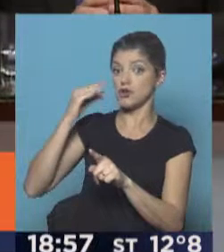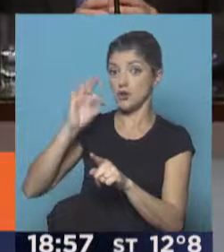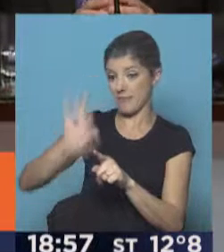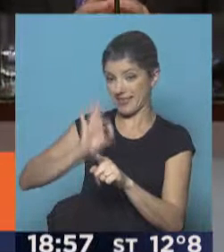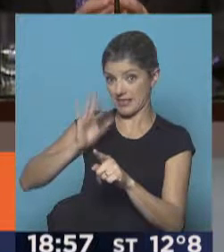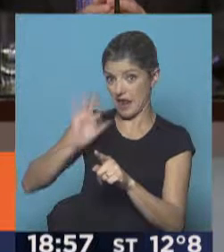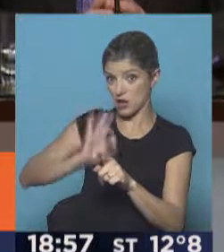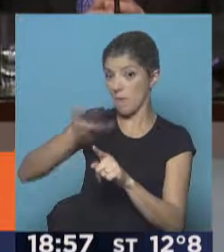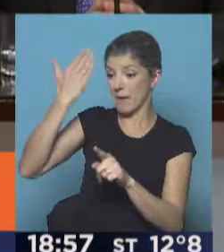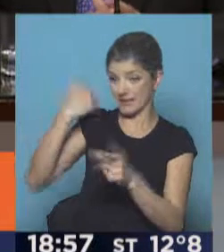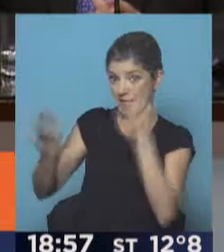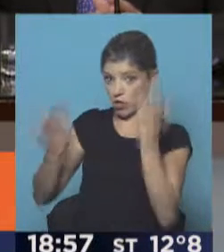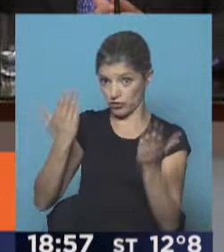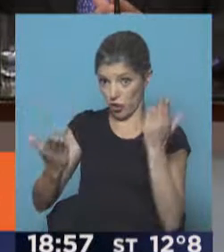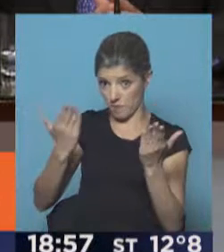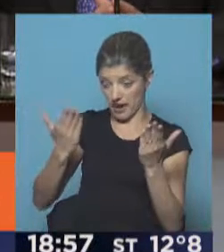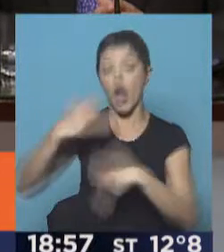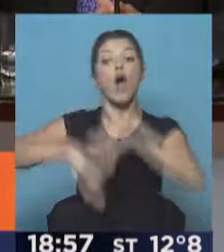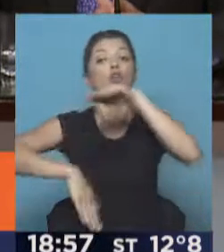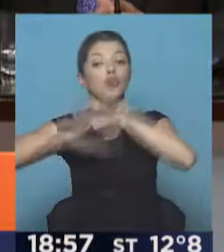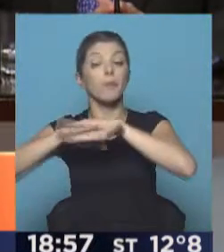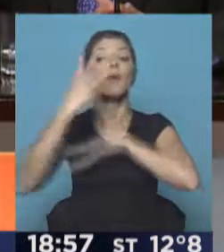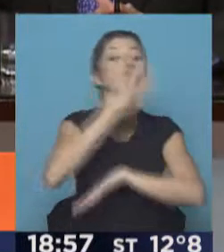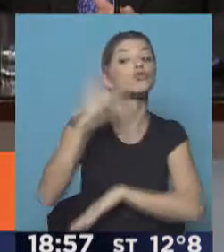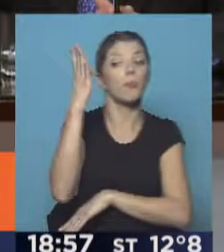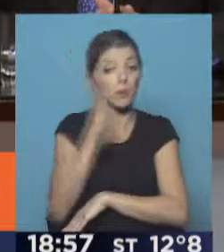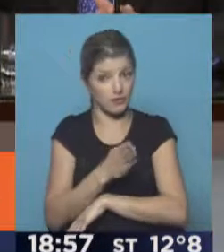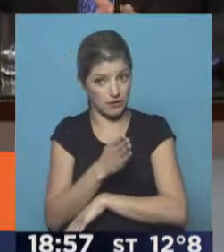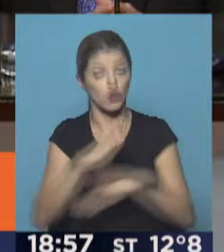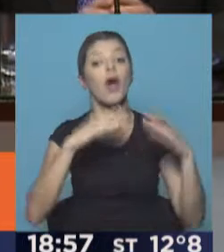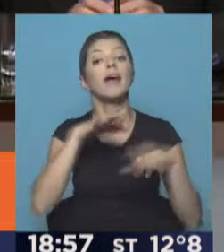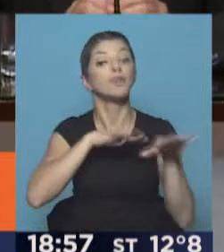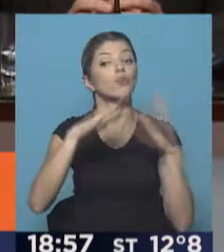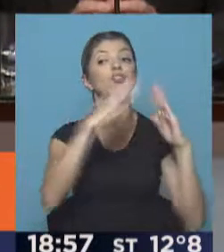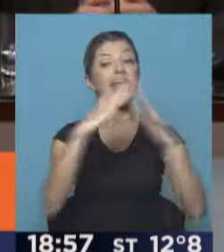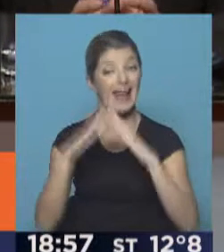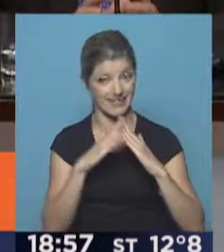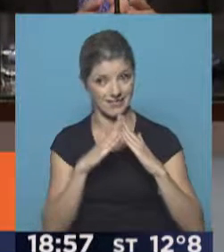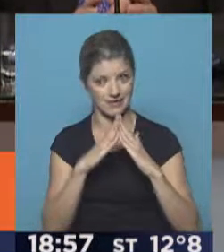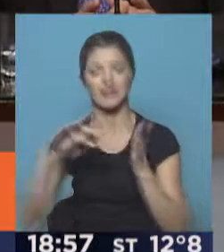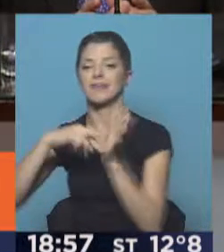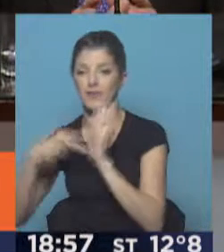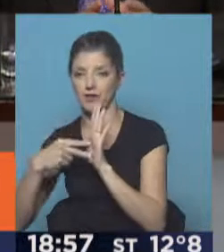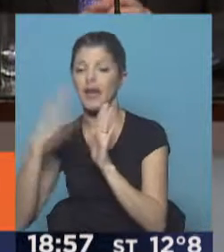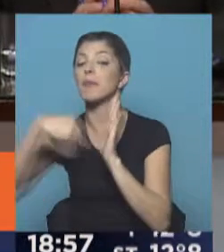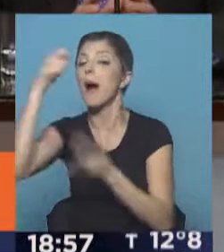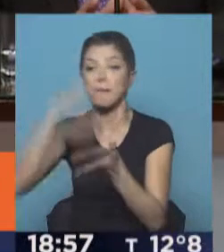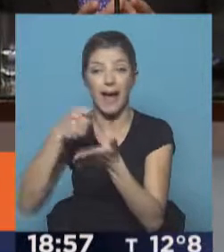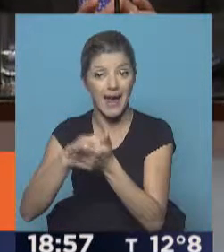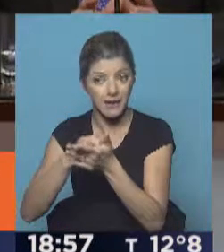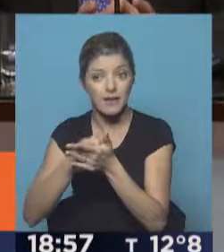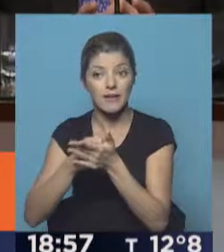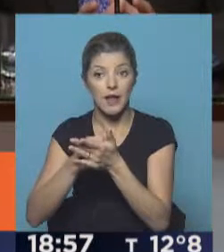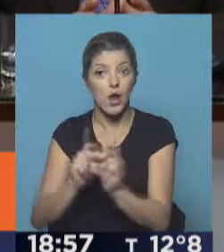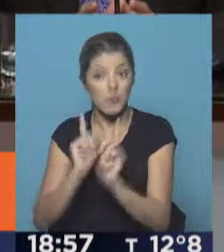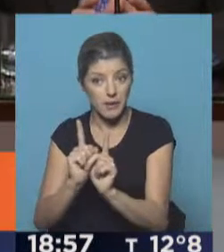un tope de 400% en el caso de los usuarios residenciales. O sea, no va a pagar más, va a conocer exactamente y no va a ser